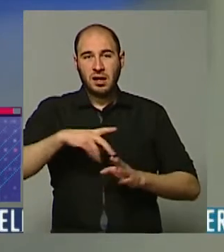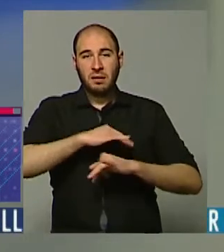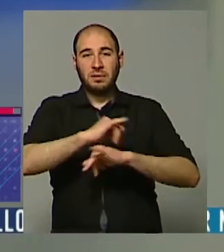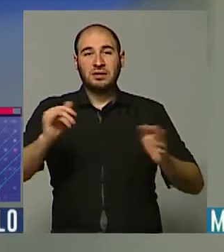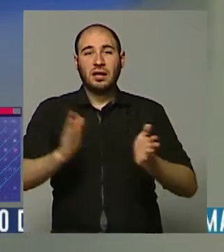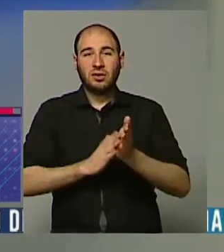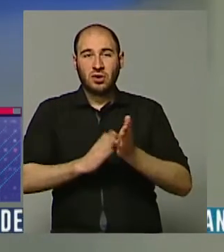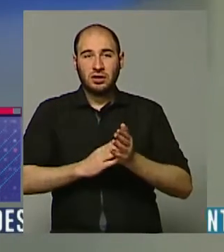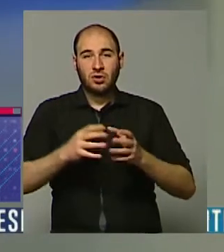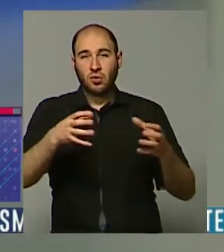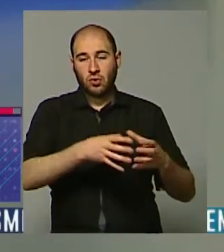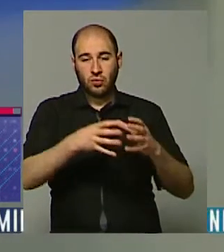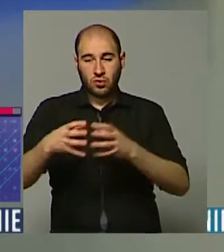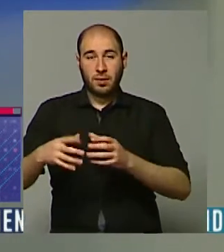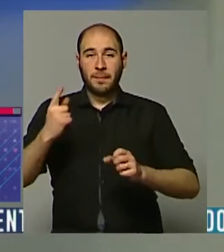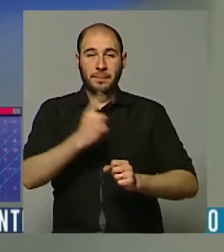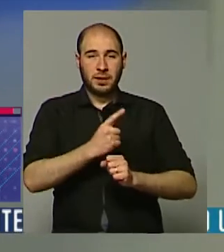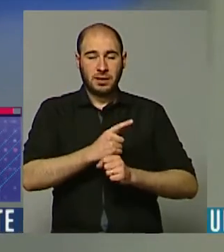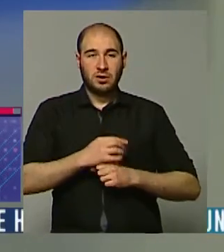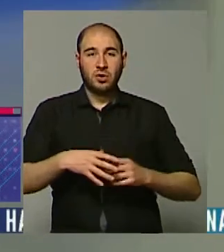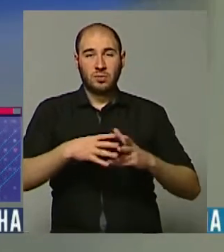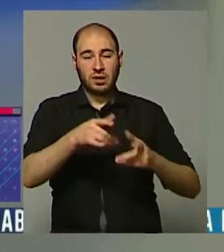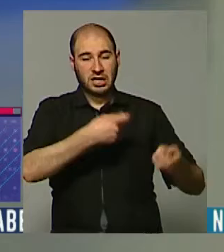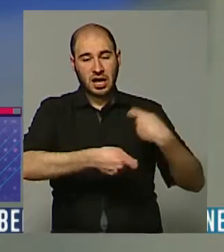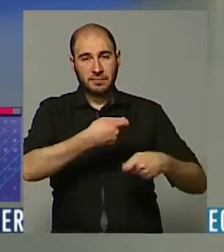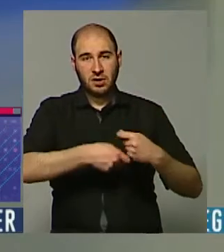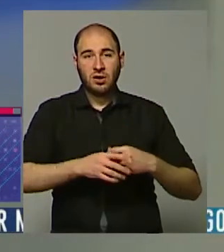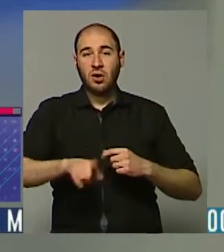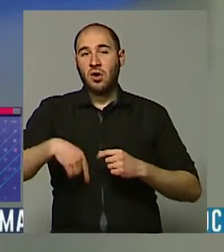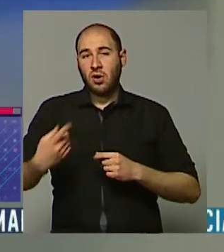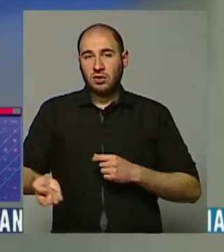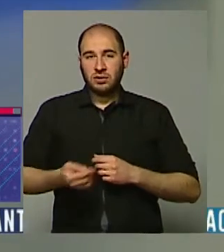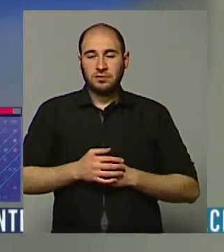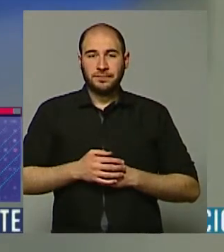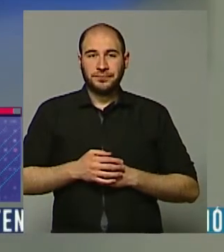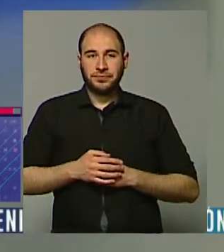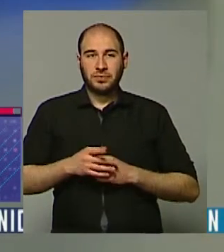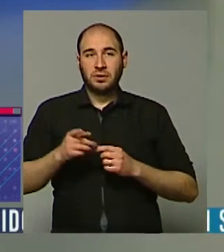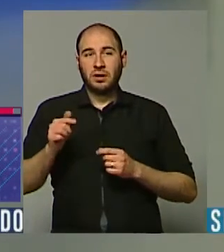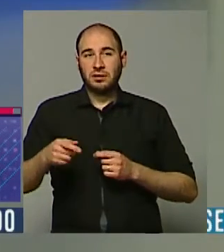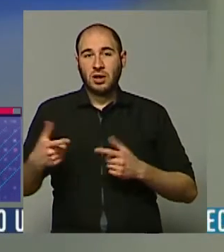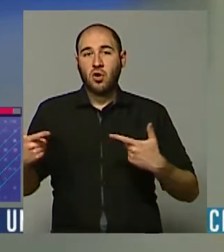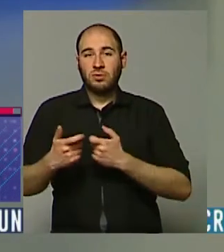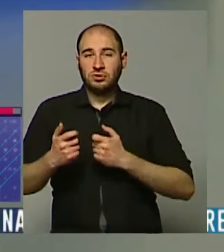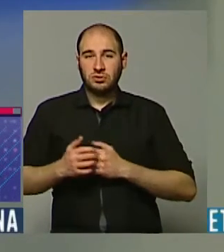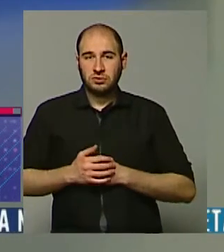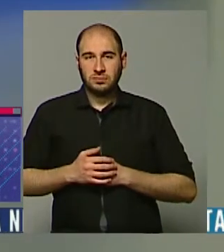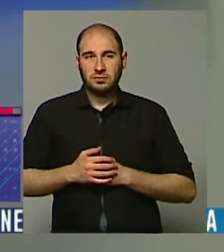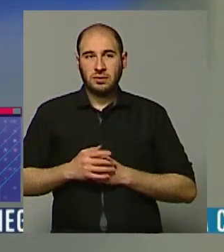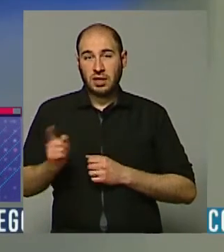mensaje concreto hacia dos sectores. Primero y principal, hacia el mercado cambiario y por otro lado, hacia la oposición. Es decir,